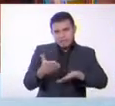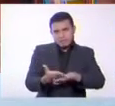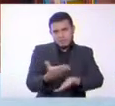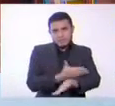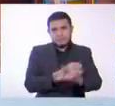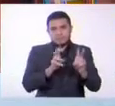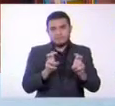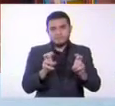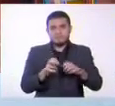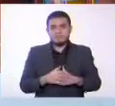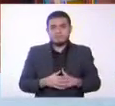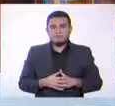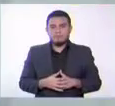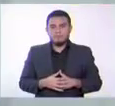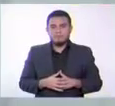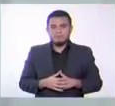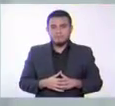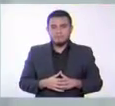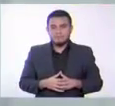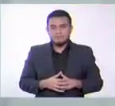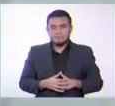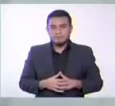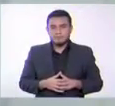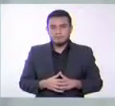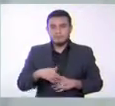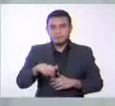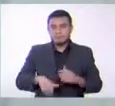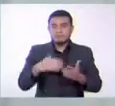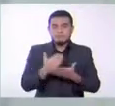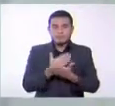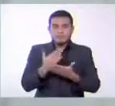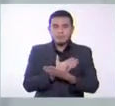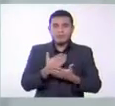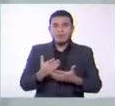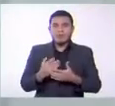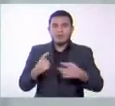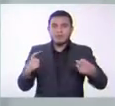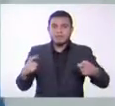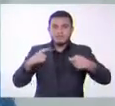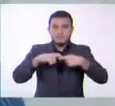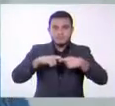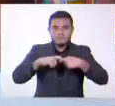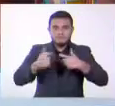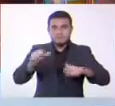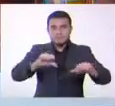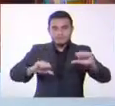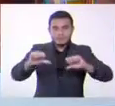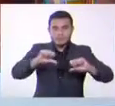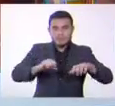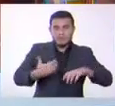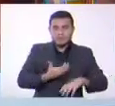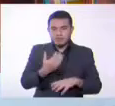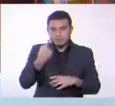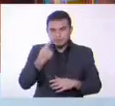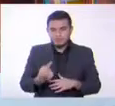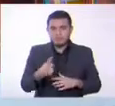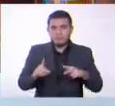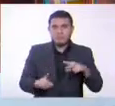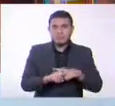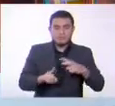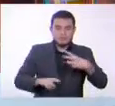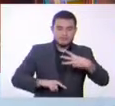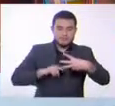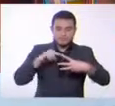estudiado anteriormente. Estudiaremos el enlace químico. Veremos que hay tres